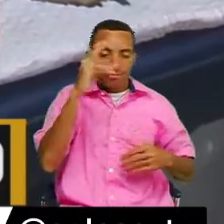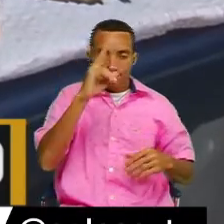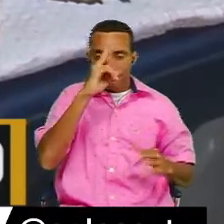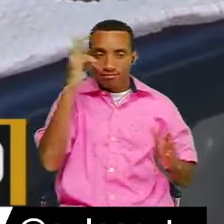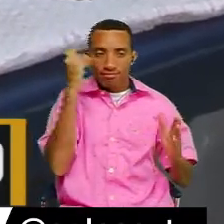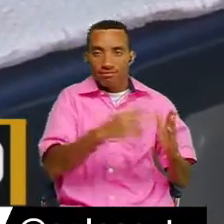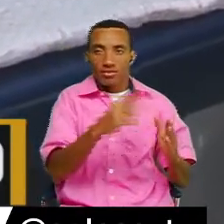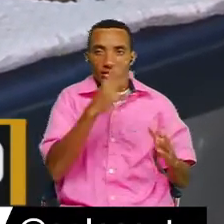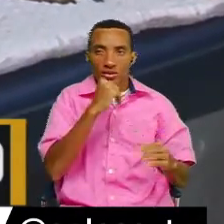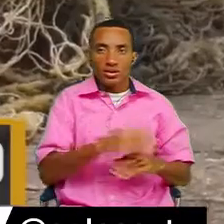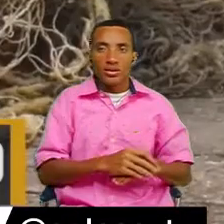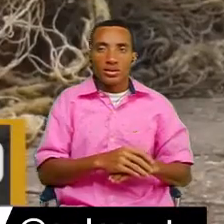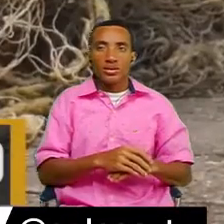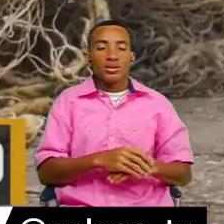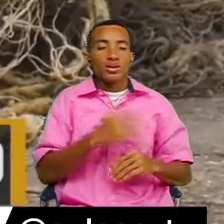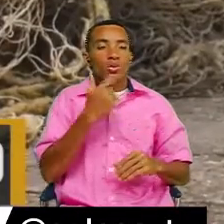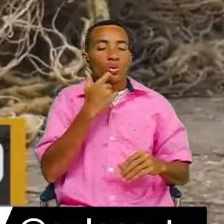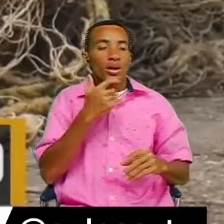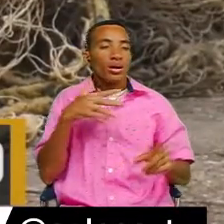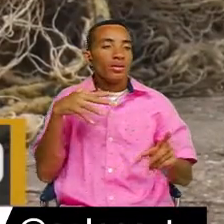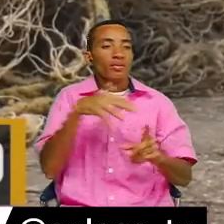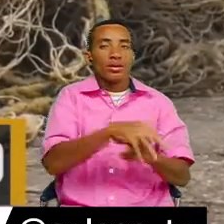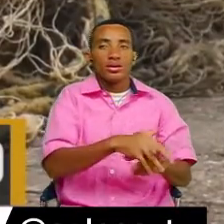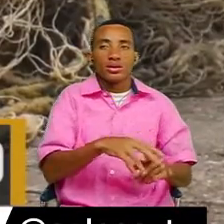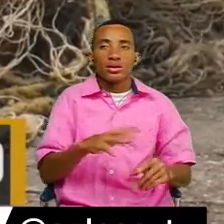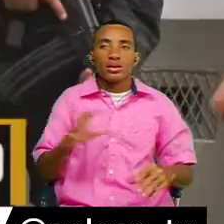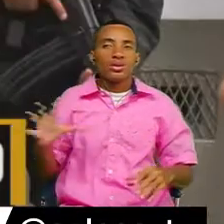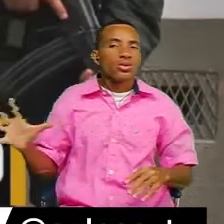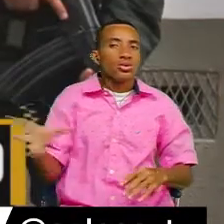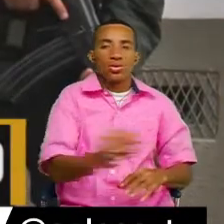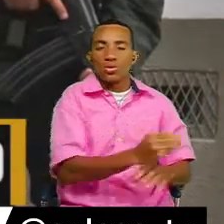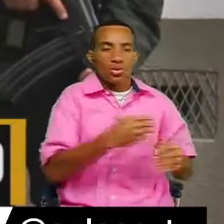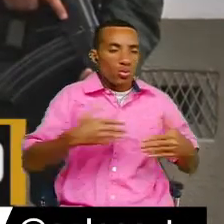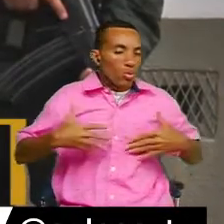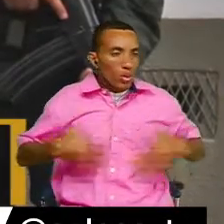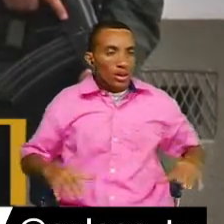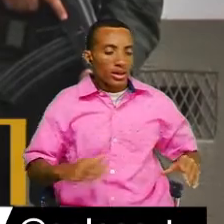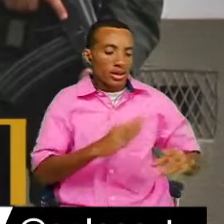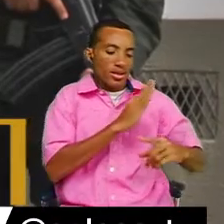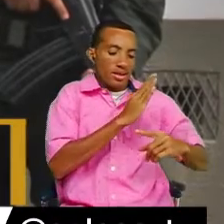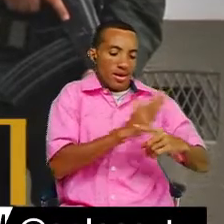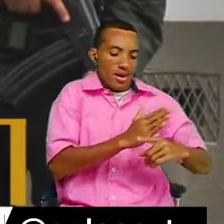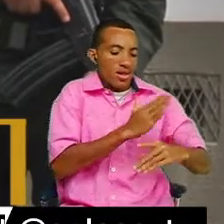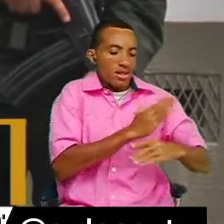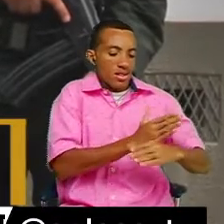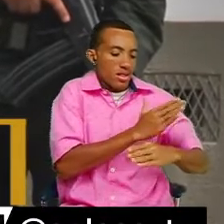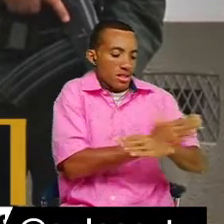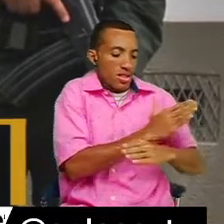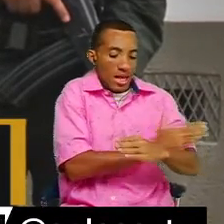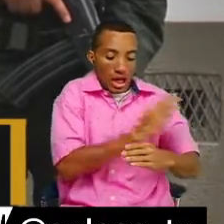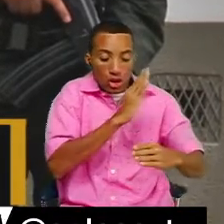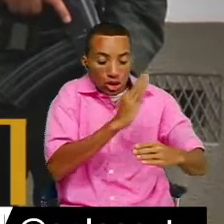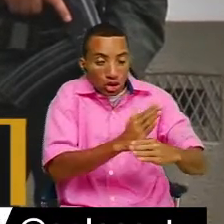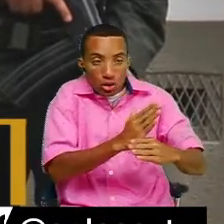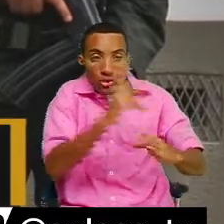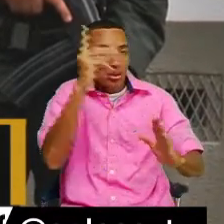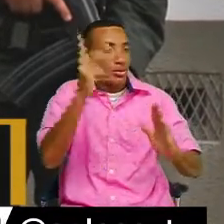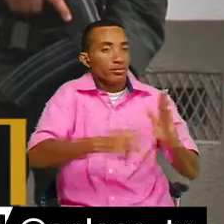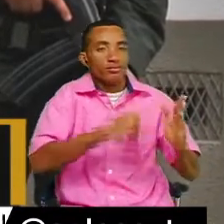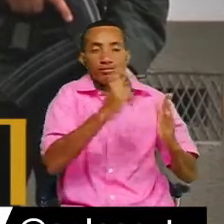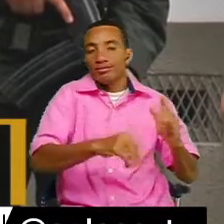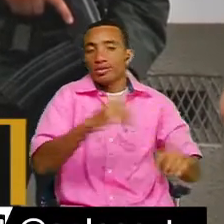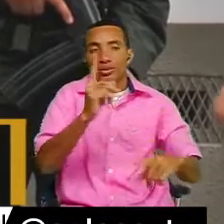es que ahí con este sistema de pesca están capturando todo tipo de pescado, el pequeñito, el grande, y